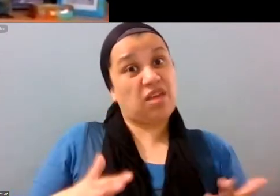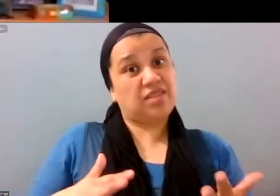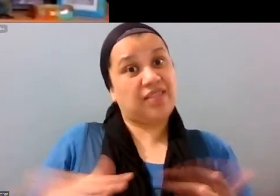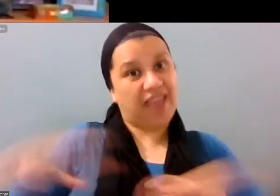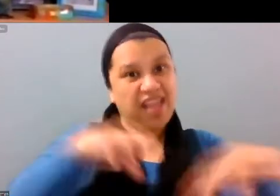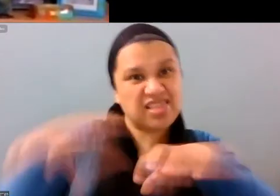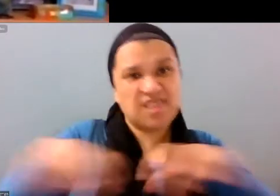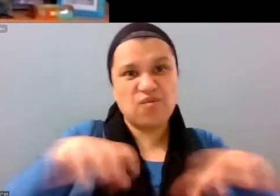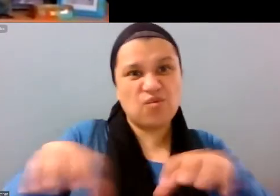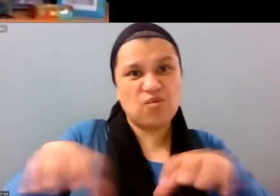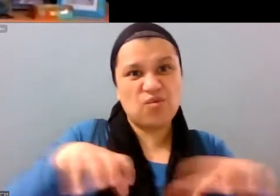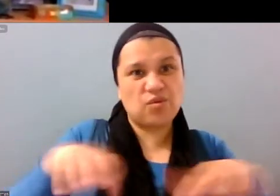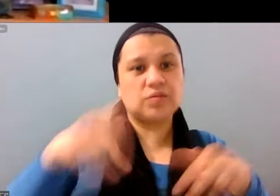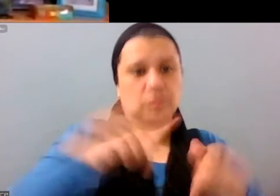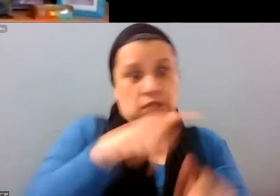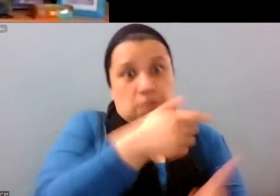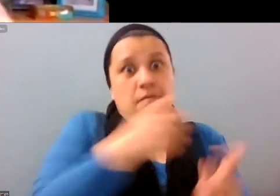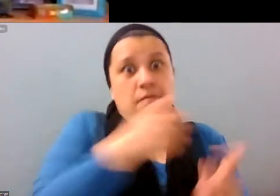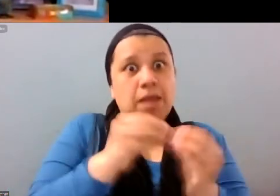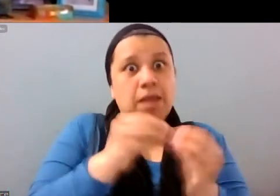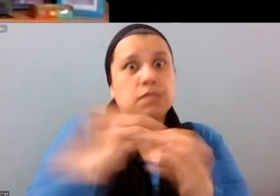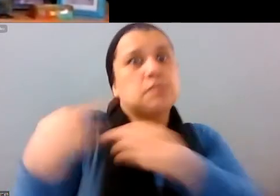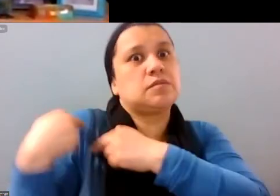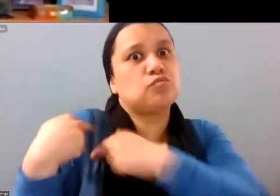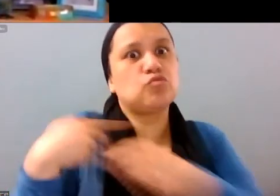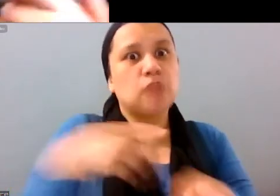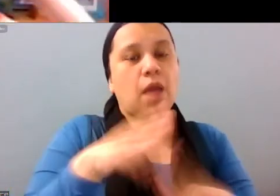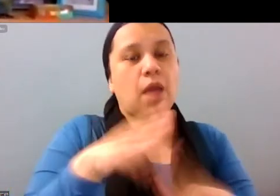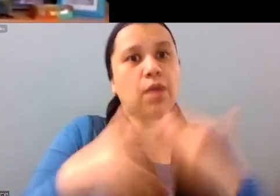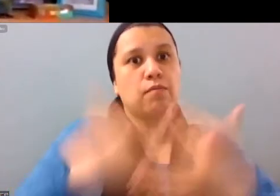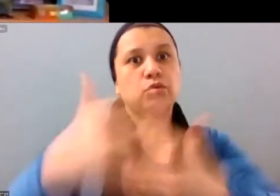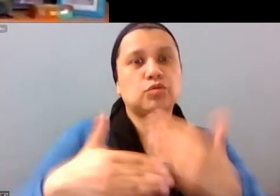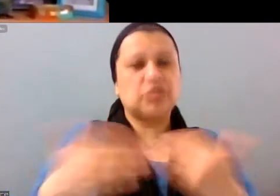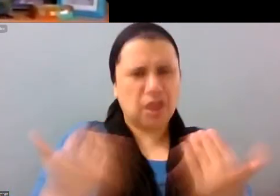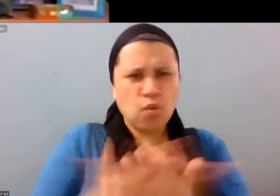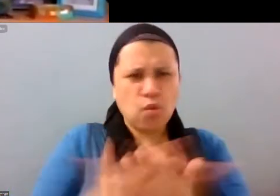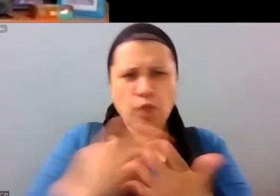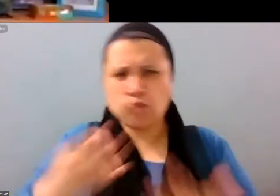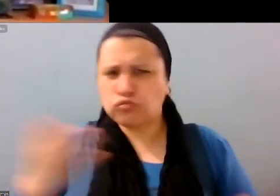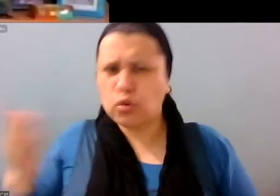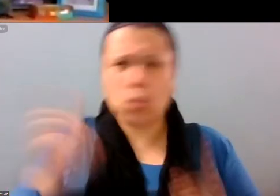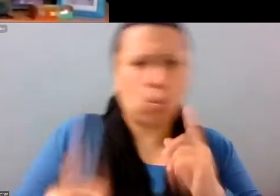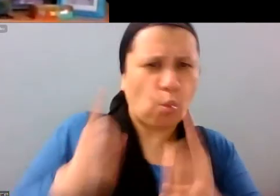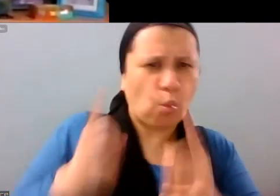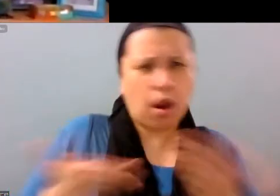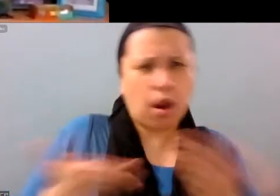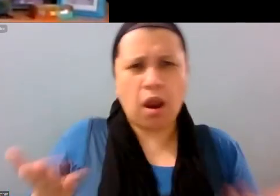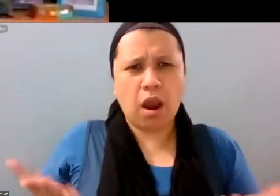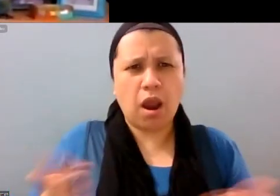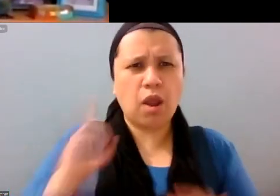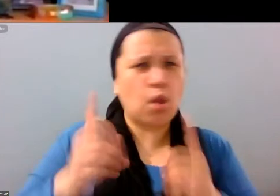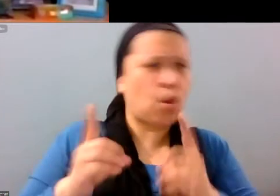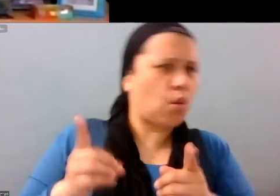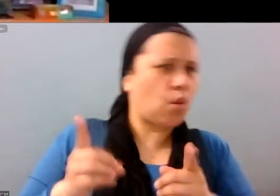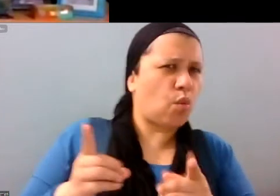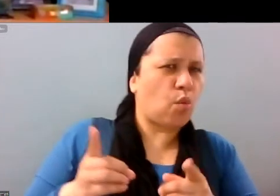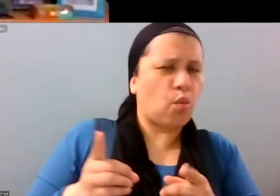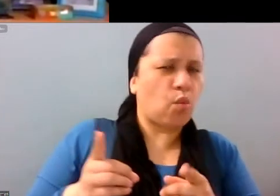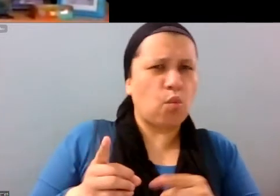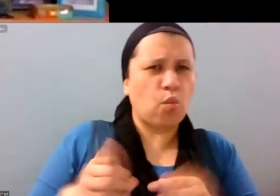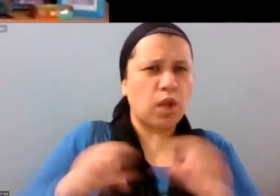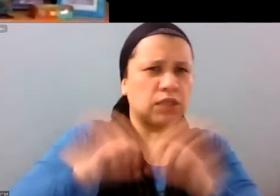se responsabilizan de este proceso han buscado nuevos recursos han utilizado las herramientas que la